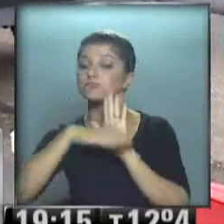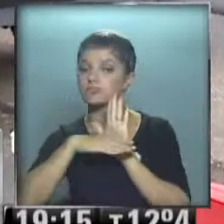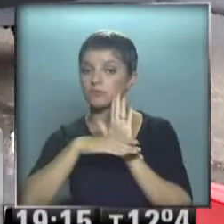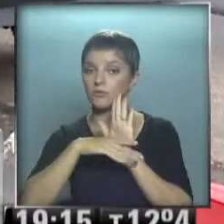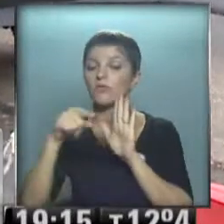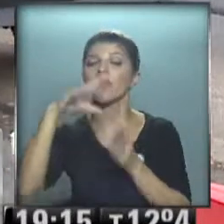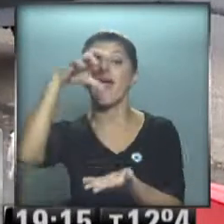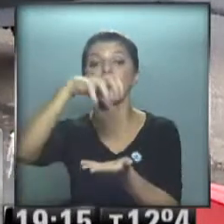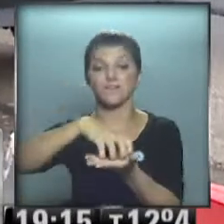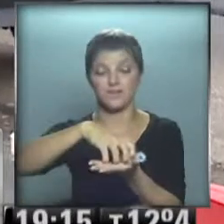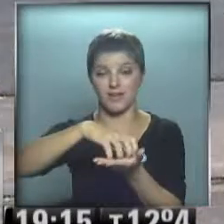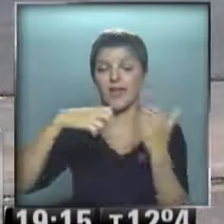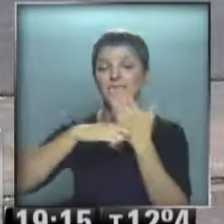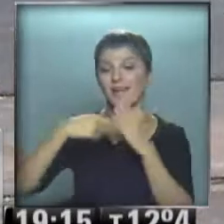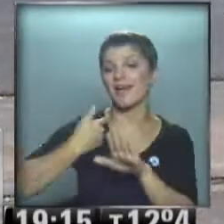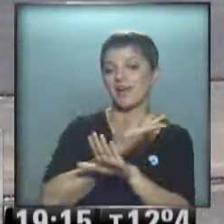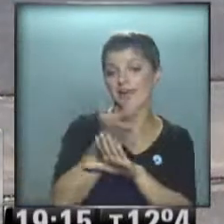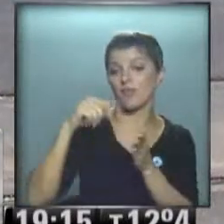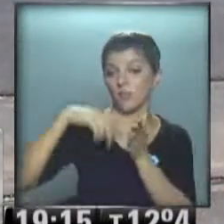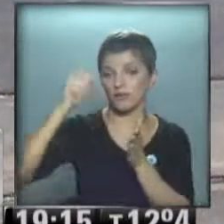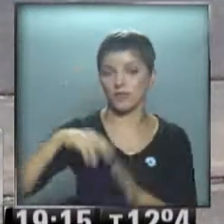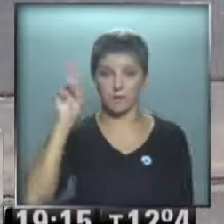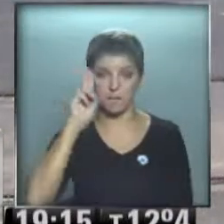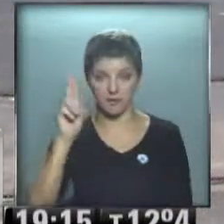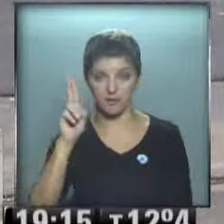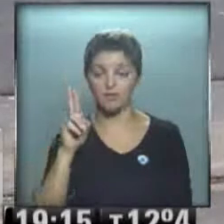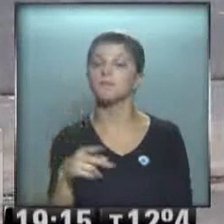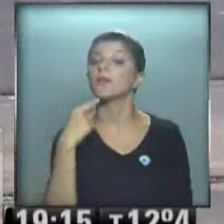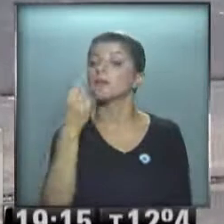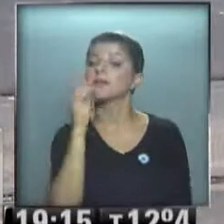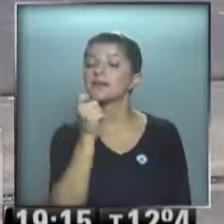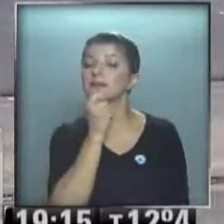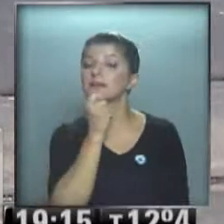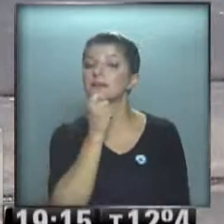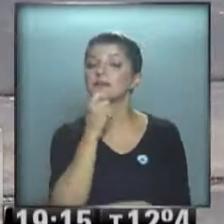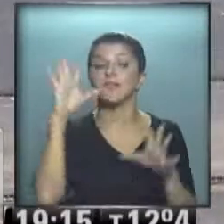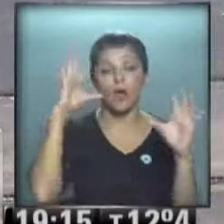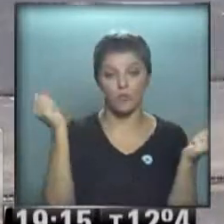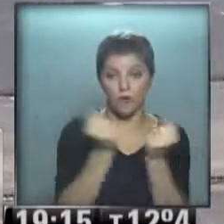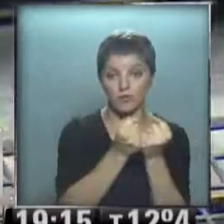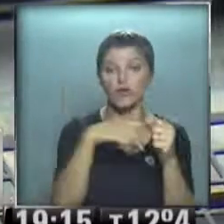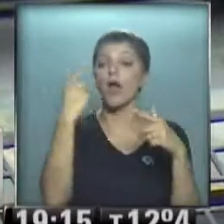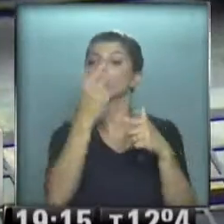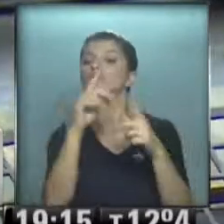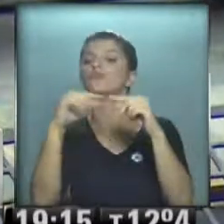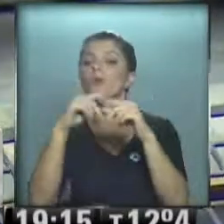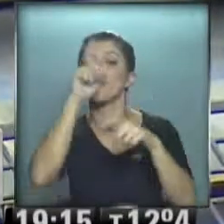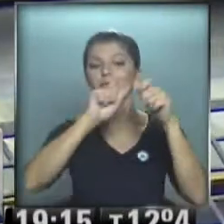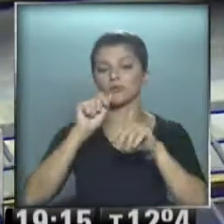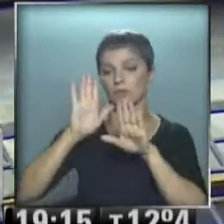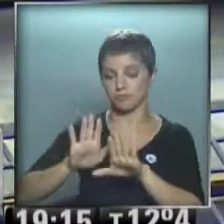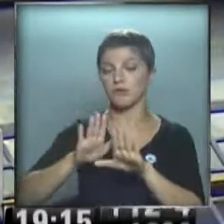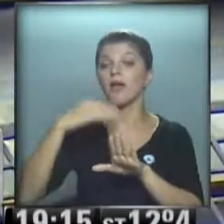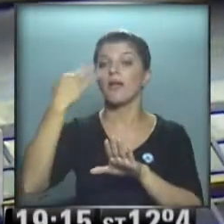en la Fiscalía General de la Ciudad de Buenos Aires, entendiendo que, de acuerdo a la cantidad de manifestantes, se debe hacer un desvío